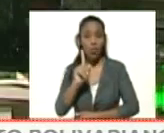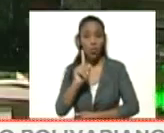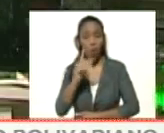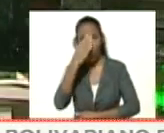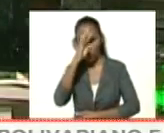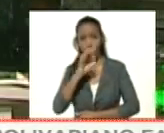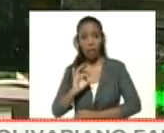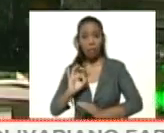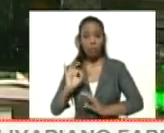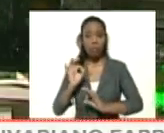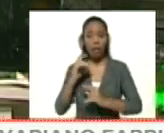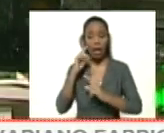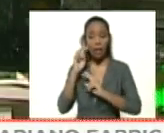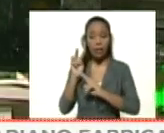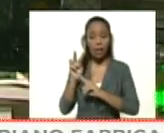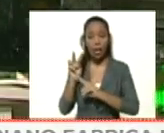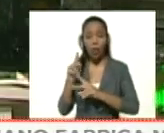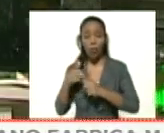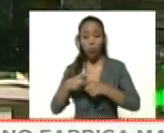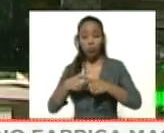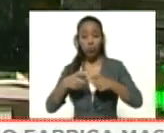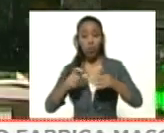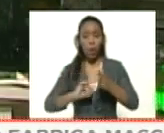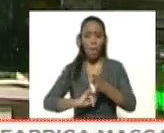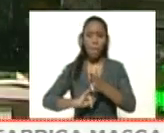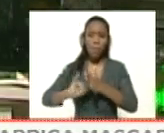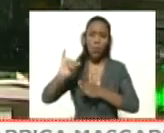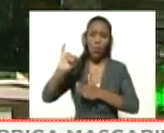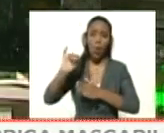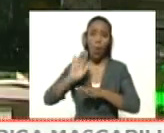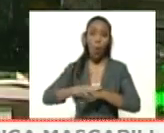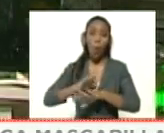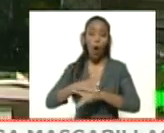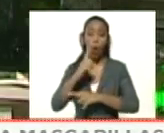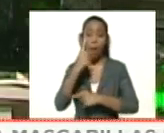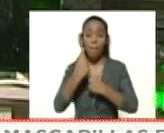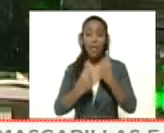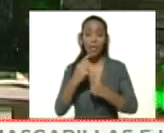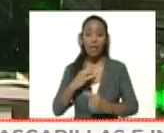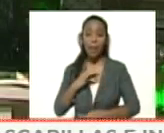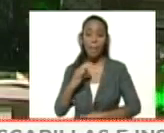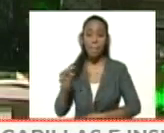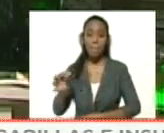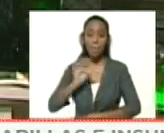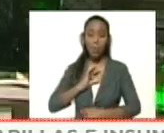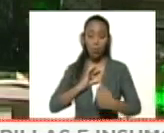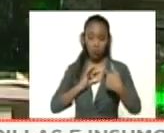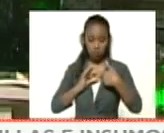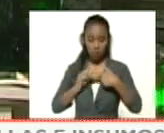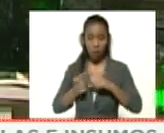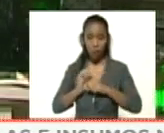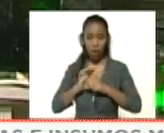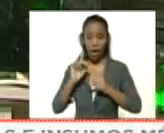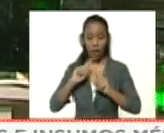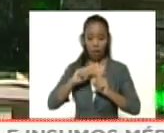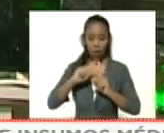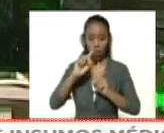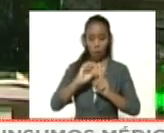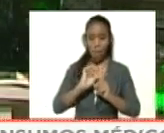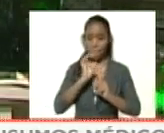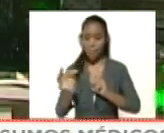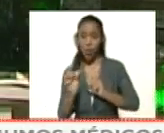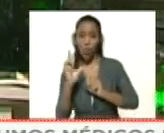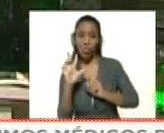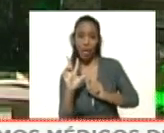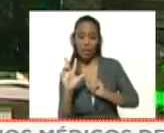sin duda alguna, debe haberse dado un crecimiento exponencial, porque un paciente infectado infecta 3, esos 3 pacientes,